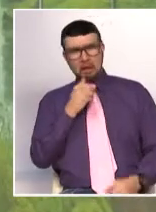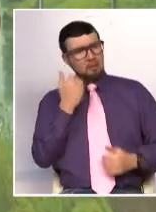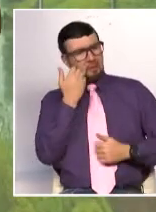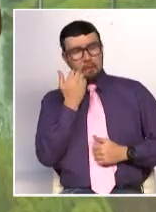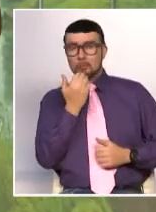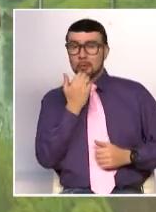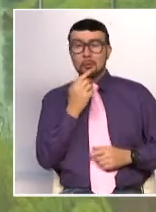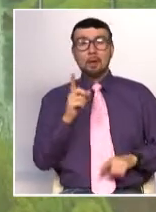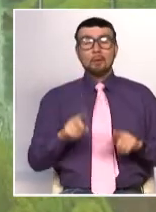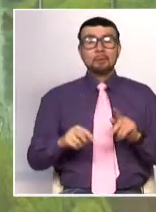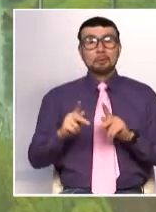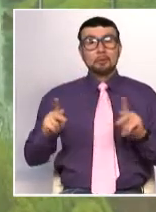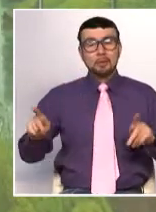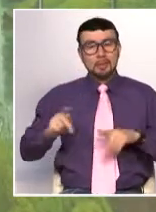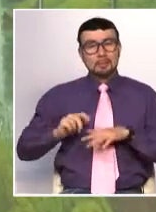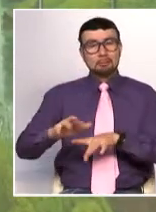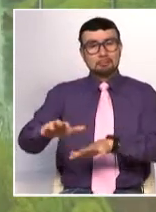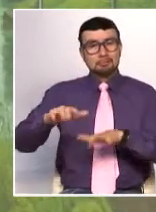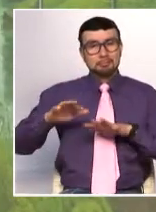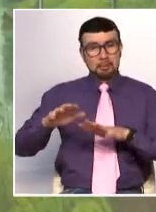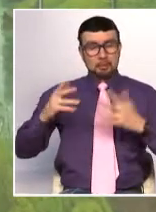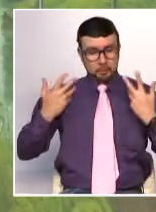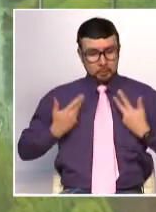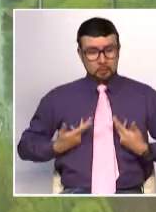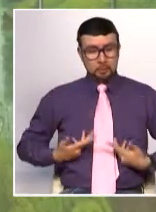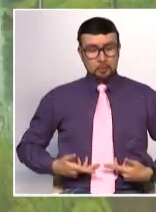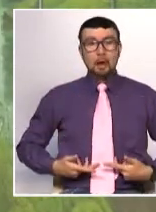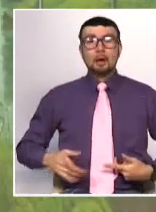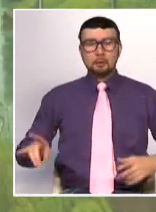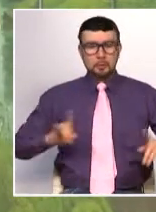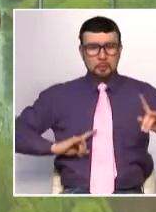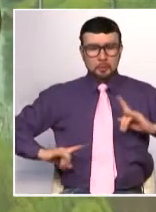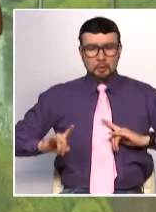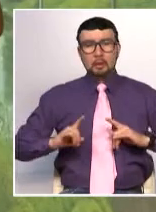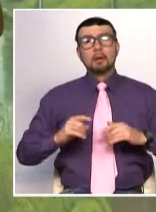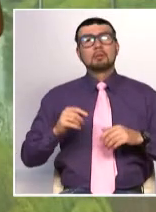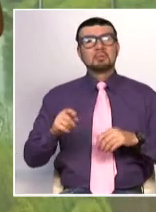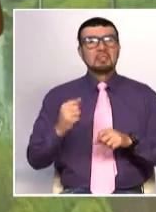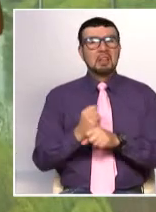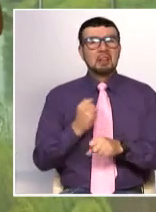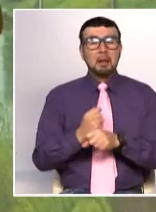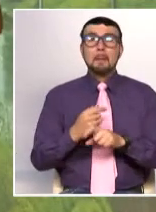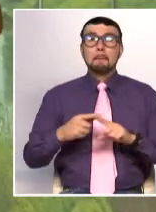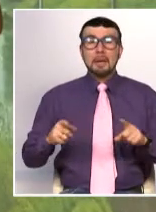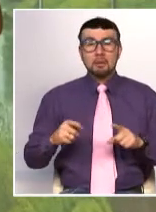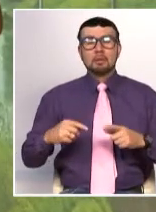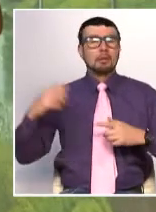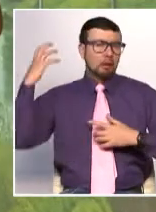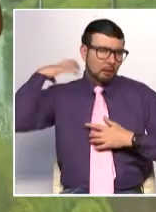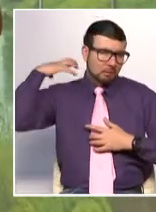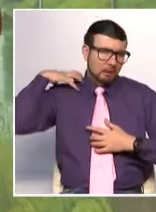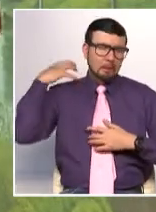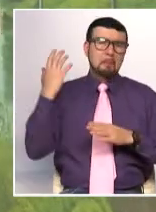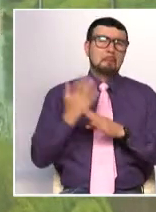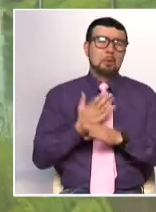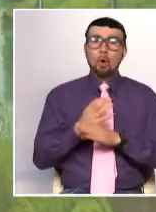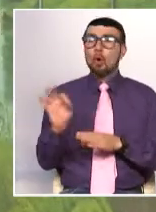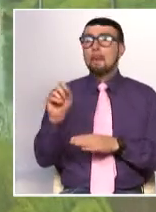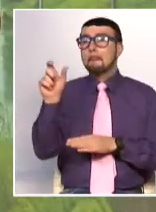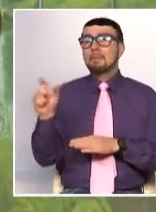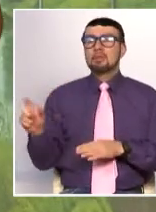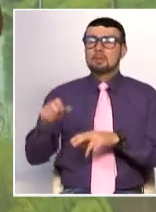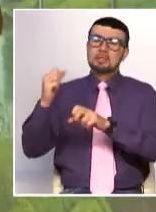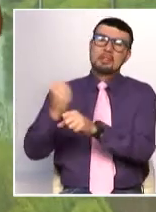telas que tiene que ver mucho con las alteraciones pulmonares o las exposiciones las personas que trabajan en el área agrícola o con